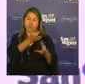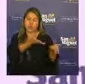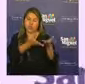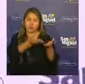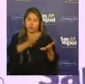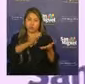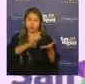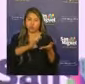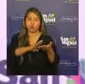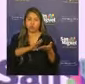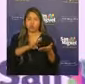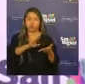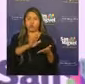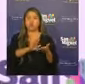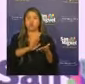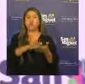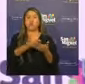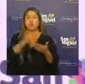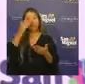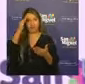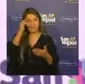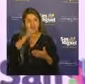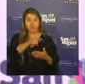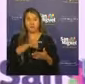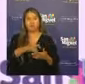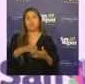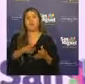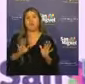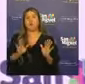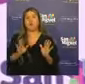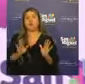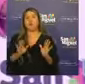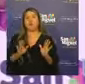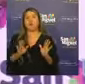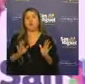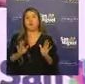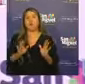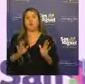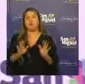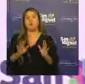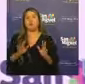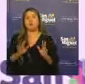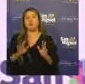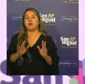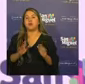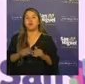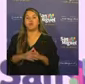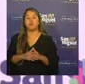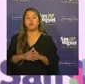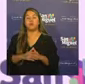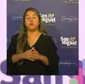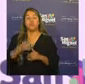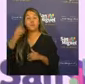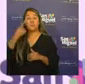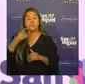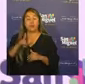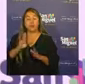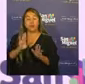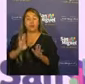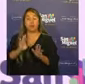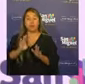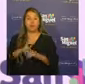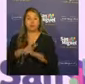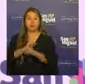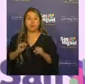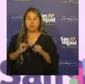plazo, porque el corto plazo, que son 5 o 6 años para un dispositivo de salud, pero por mientras no